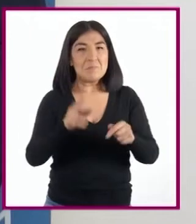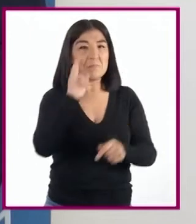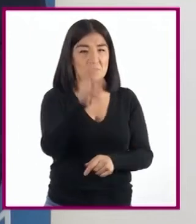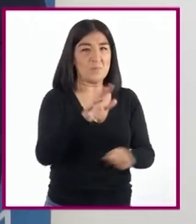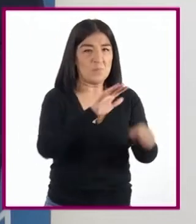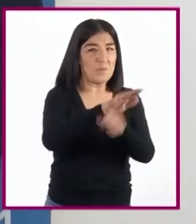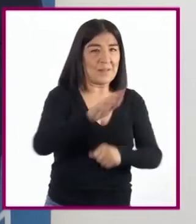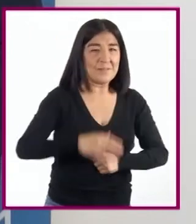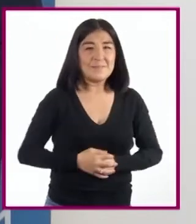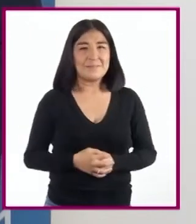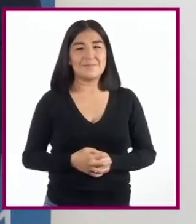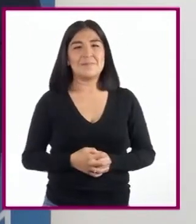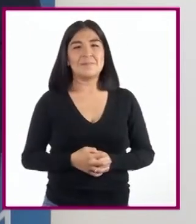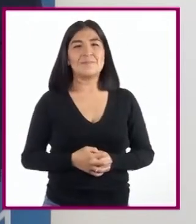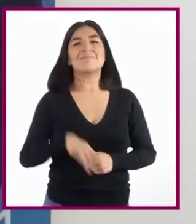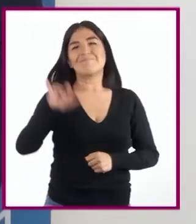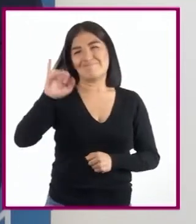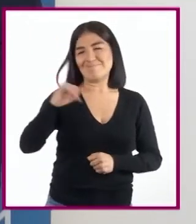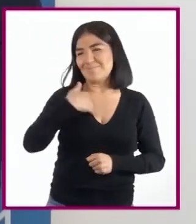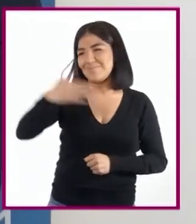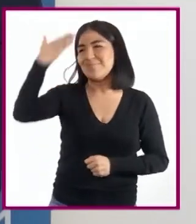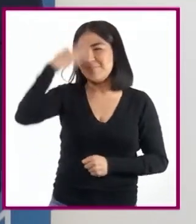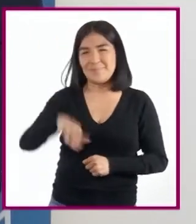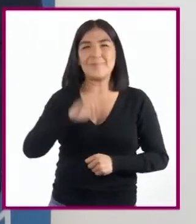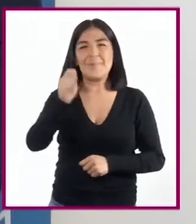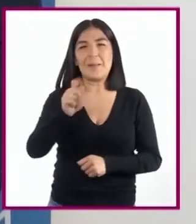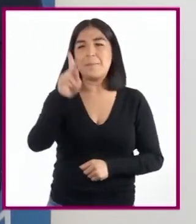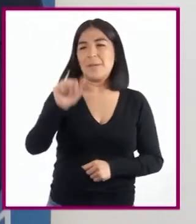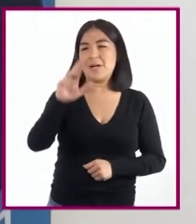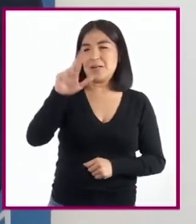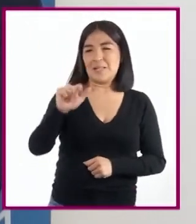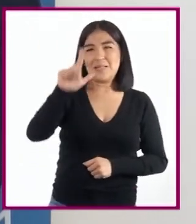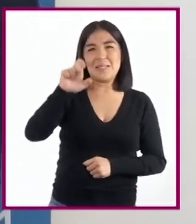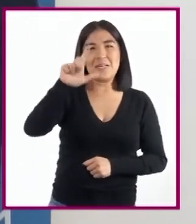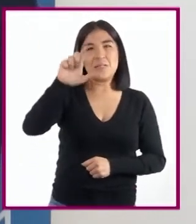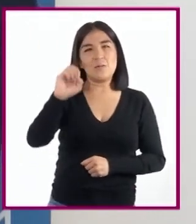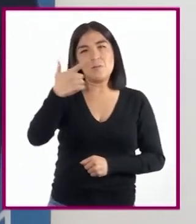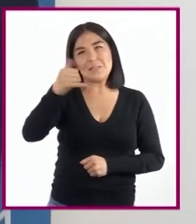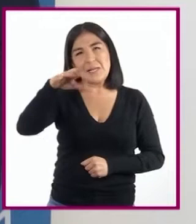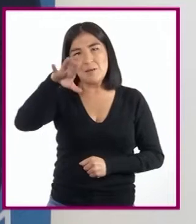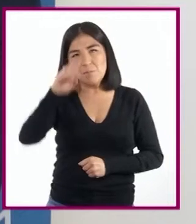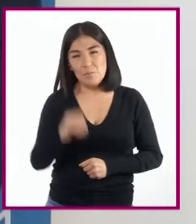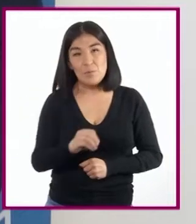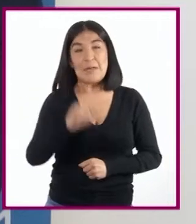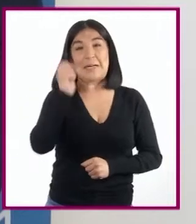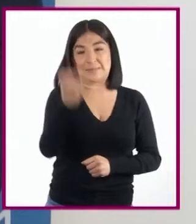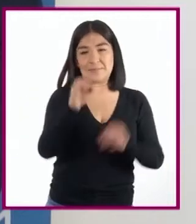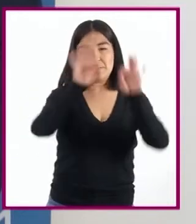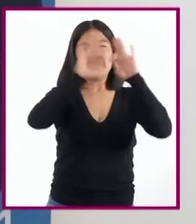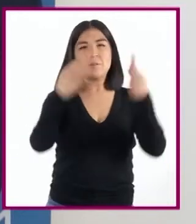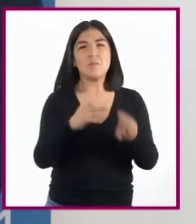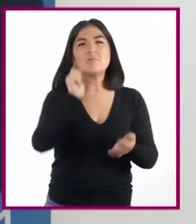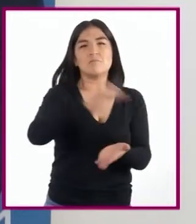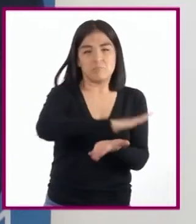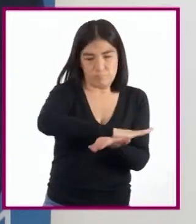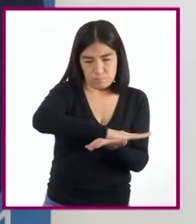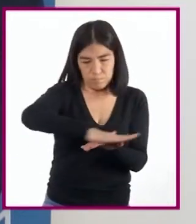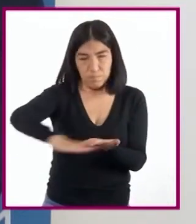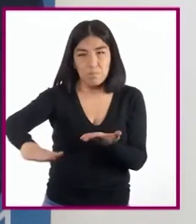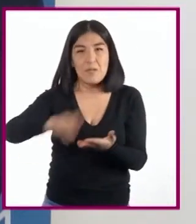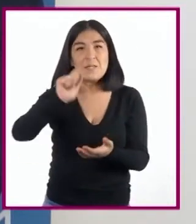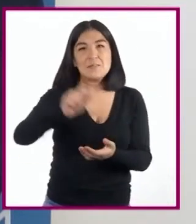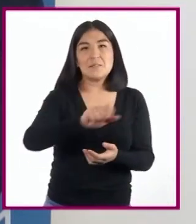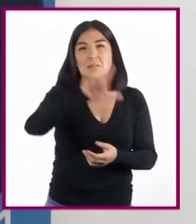refiero, David? Sí, se llaman paralelogramos. Un paralelogramo es una figura plana en la que sus